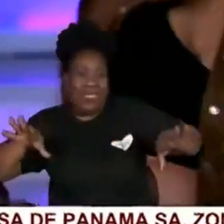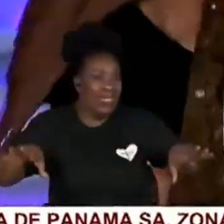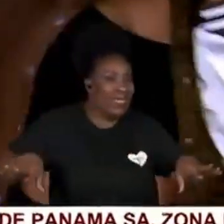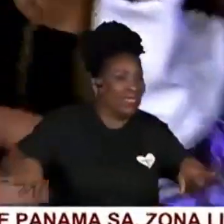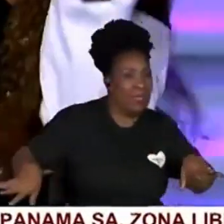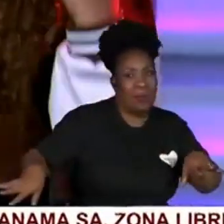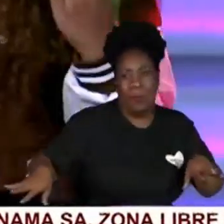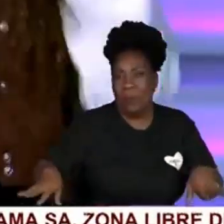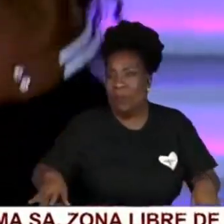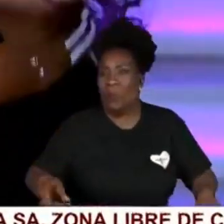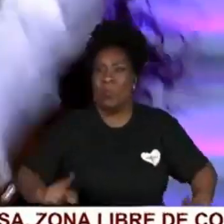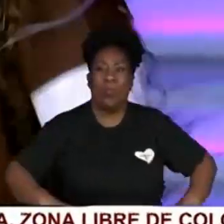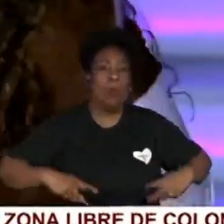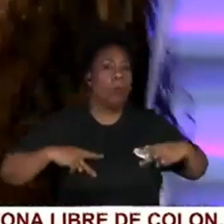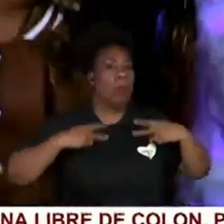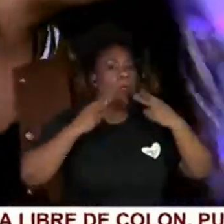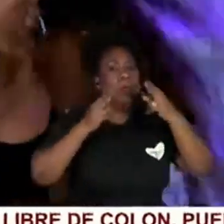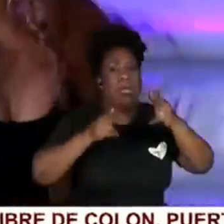perdidos.